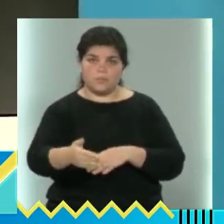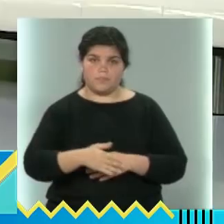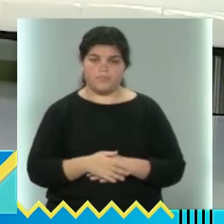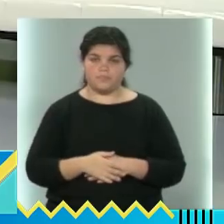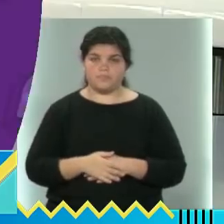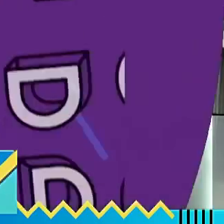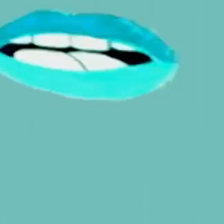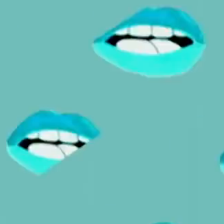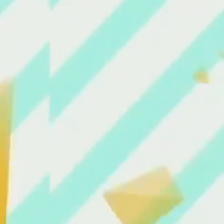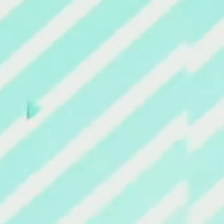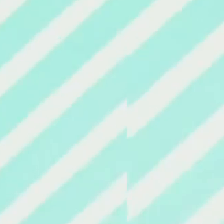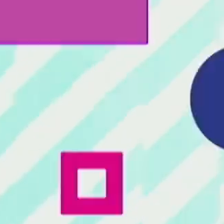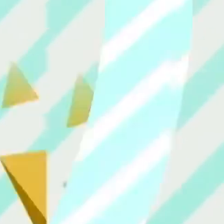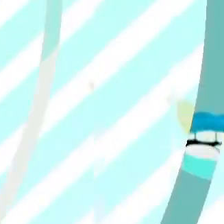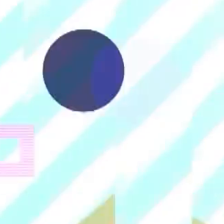parecidos.